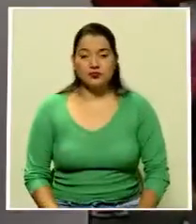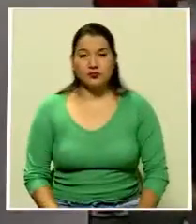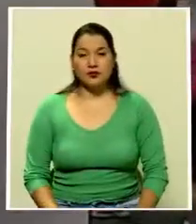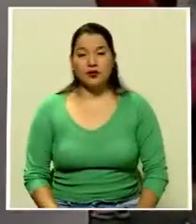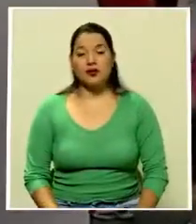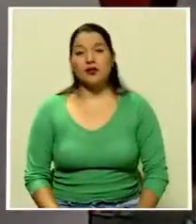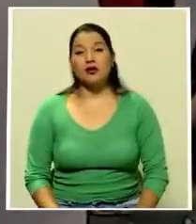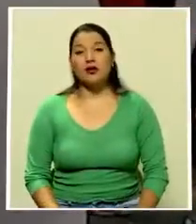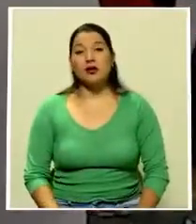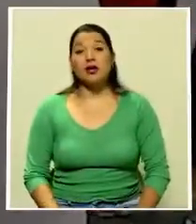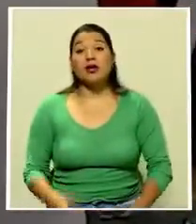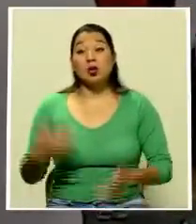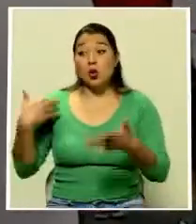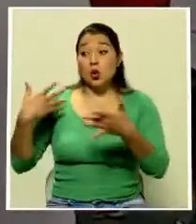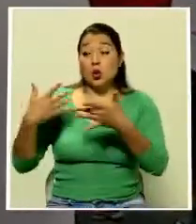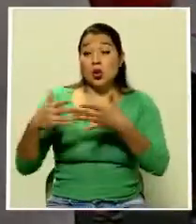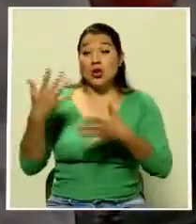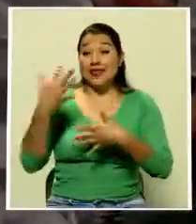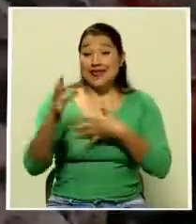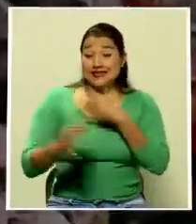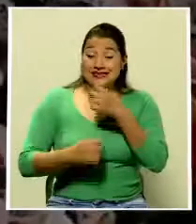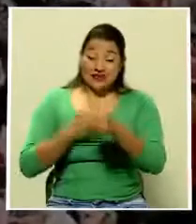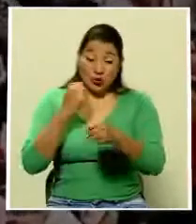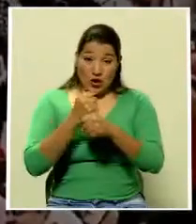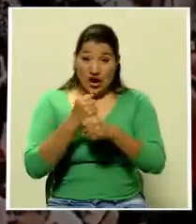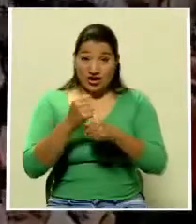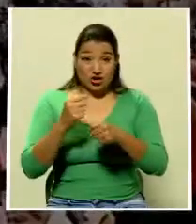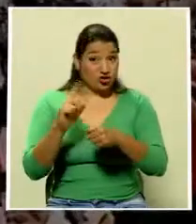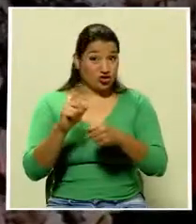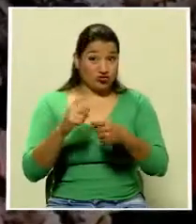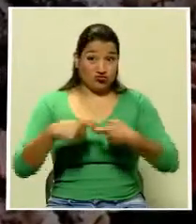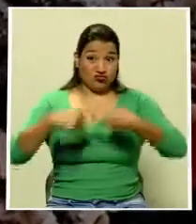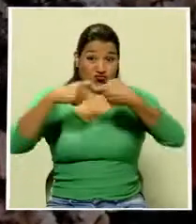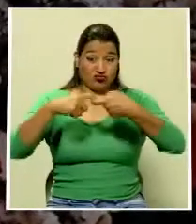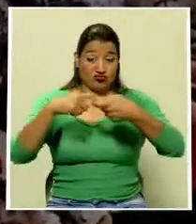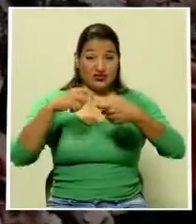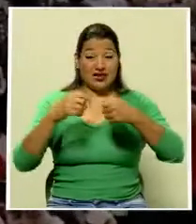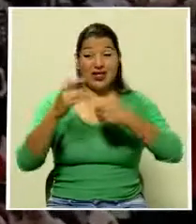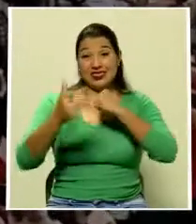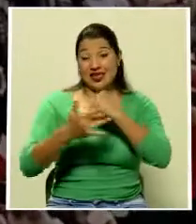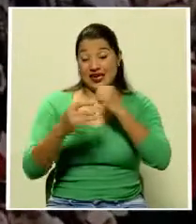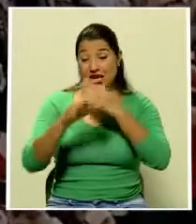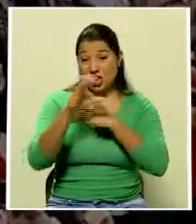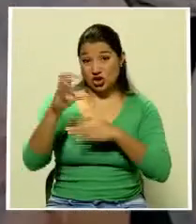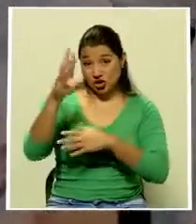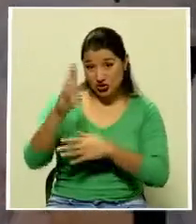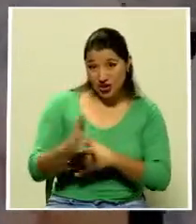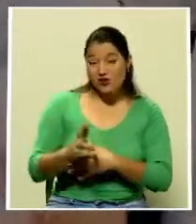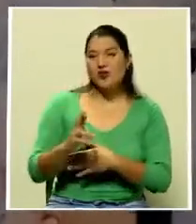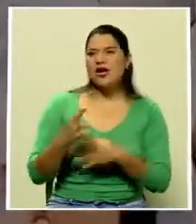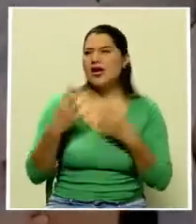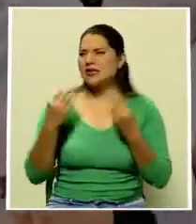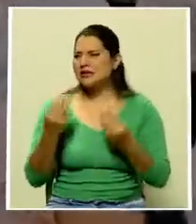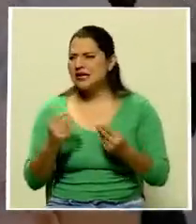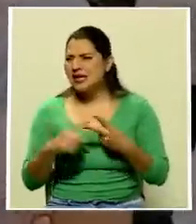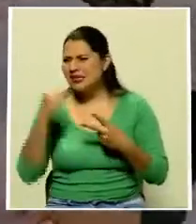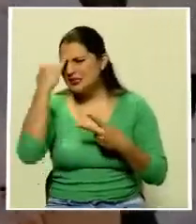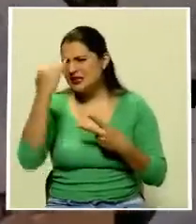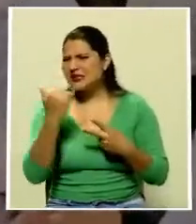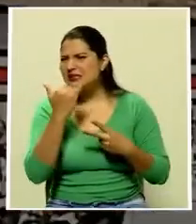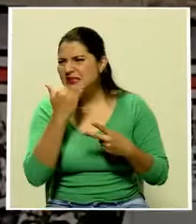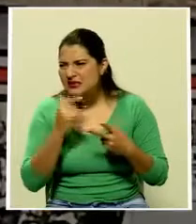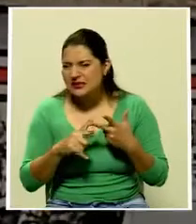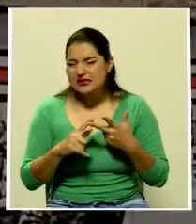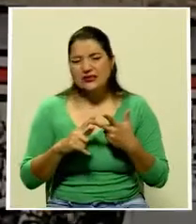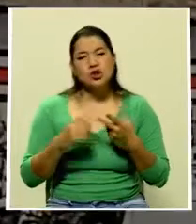Aunque las secuelas de estos 19 años de no aplicación en Costa Rica, los temores, los estereotipos y los tabúes en torno al tema aún persiguen a las